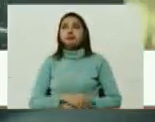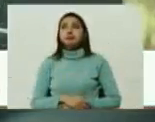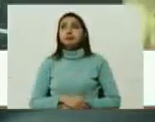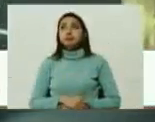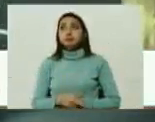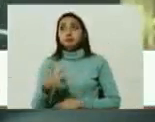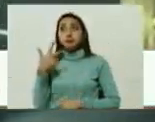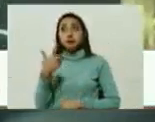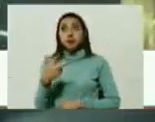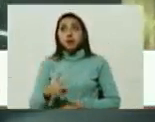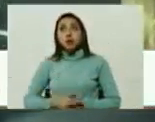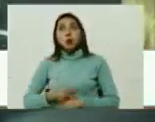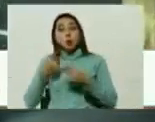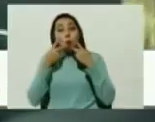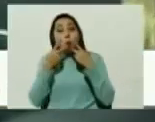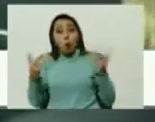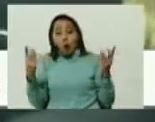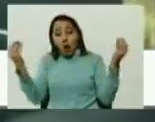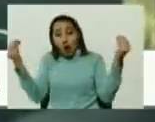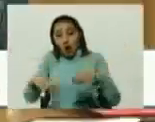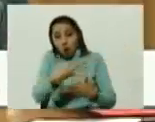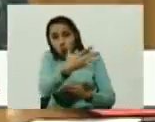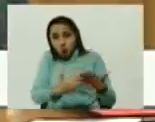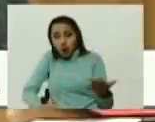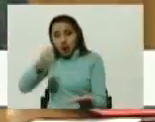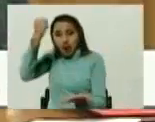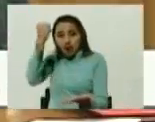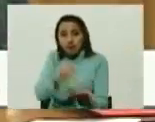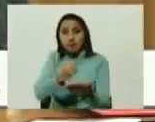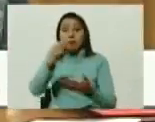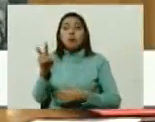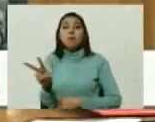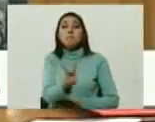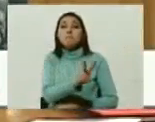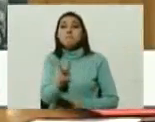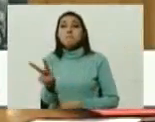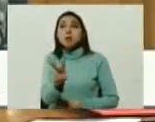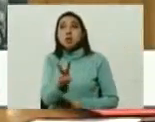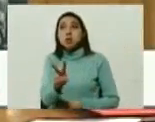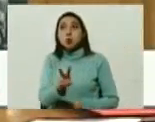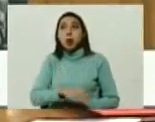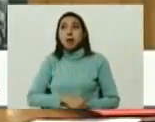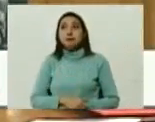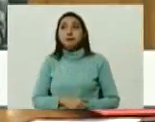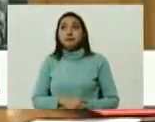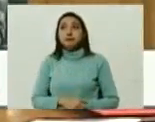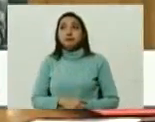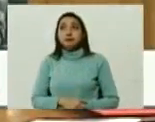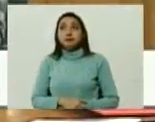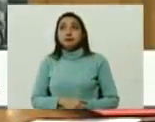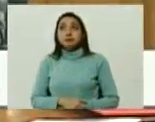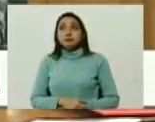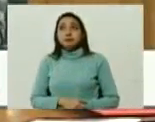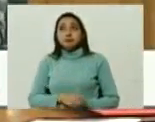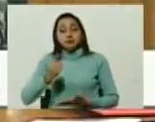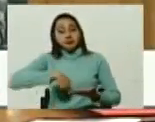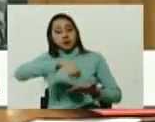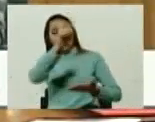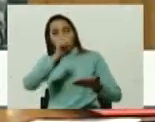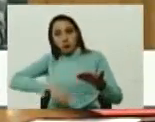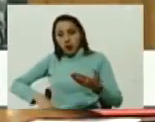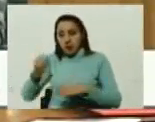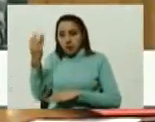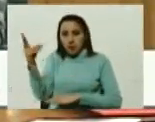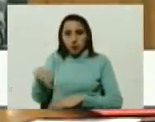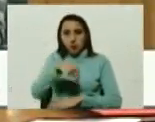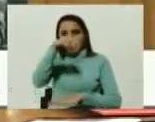publíquese el presente acuerdo en la gaceta oficial de la república bolivariana de venezuela dado y firmado en el palacio